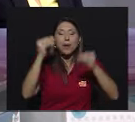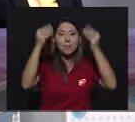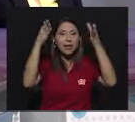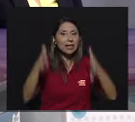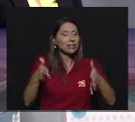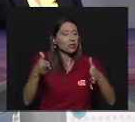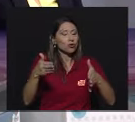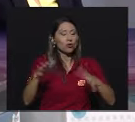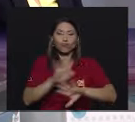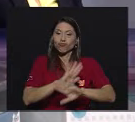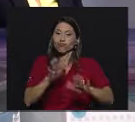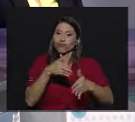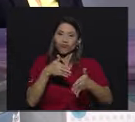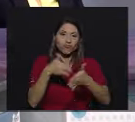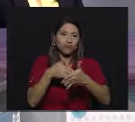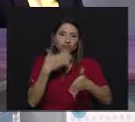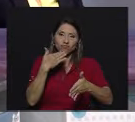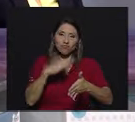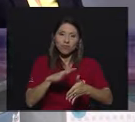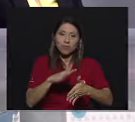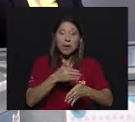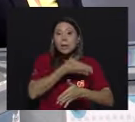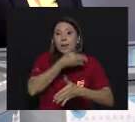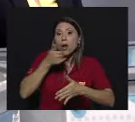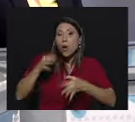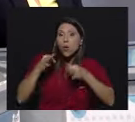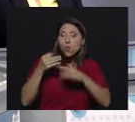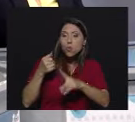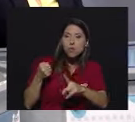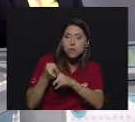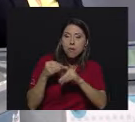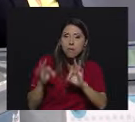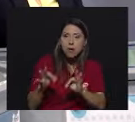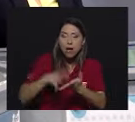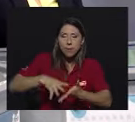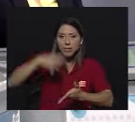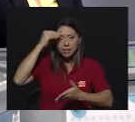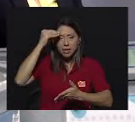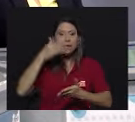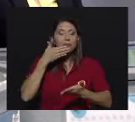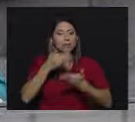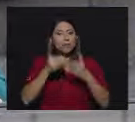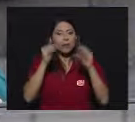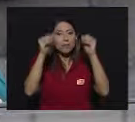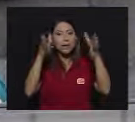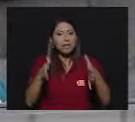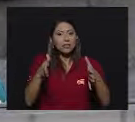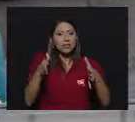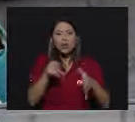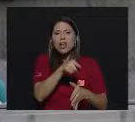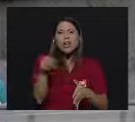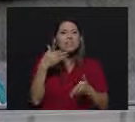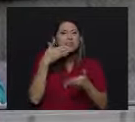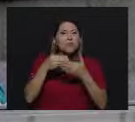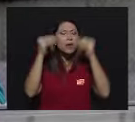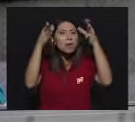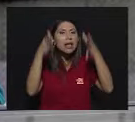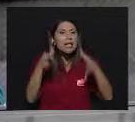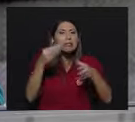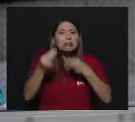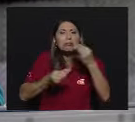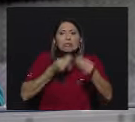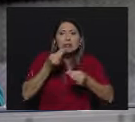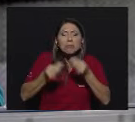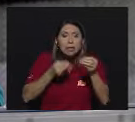La variable más importante de éxito y que impacta el aprendizaje es un buen maestro. ¿Y qué es lo que tiene un buen maestro para hacer frente a